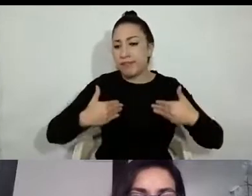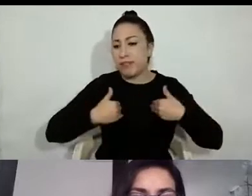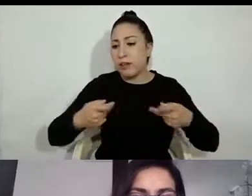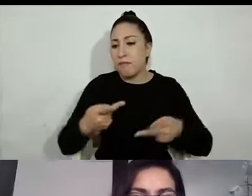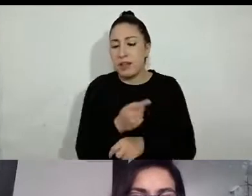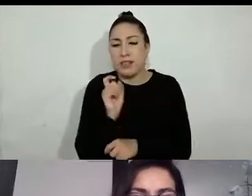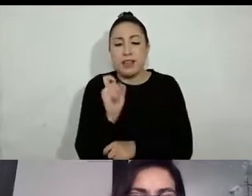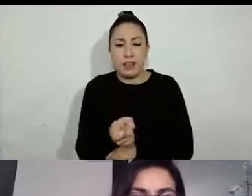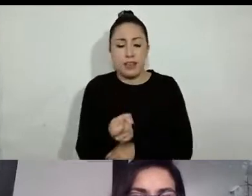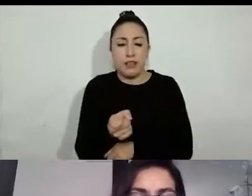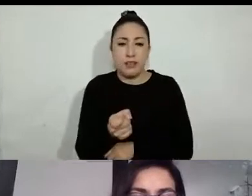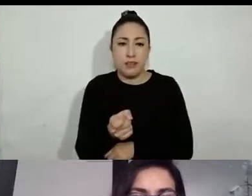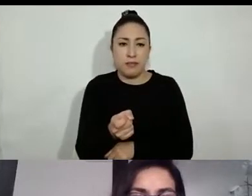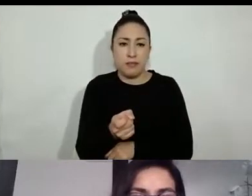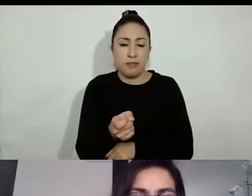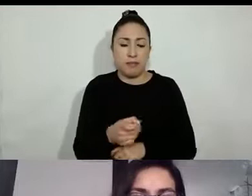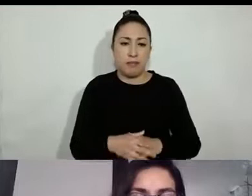las